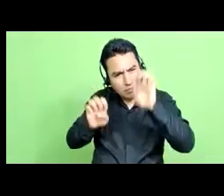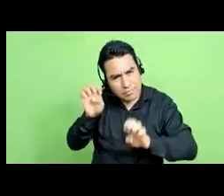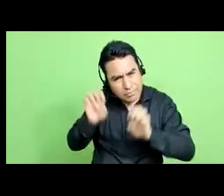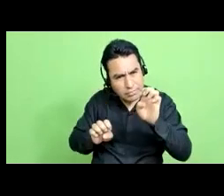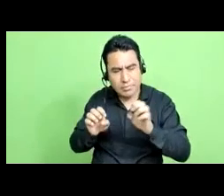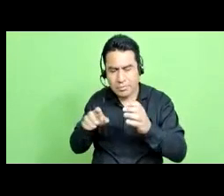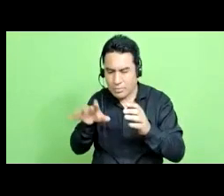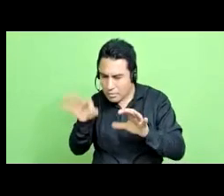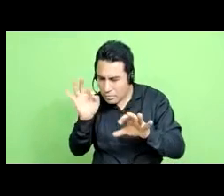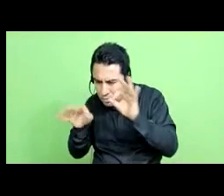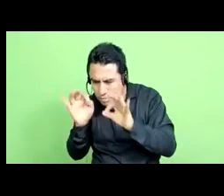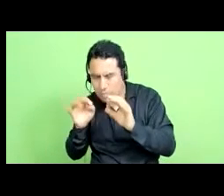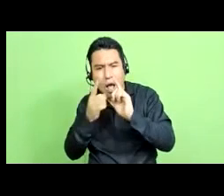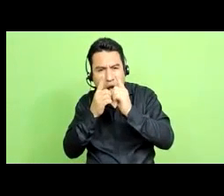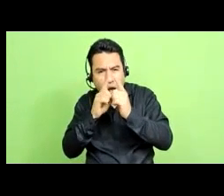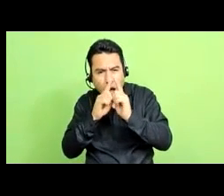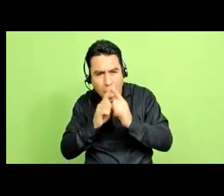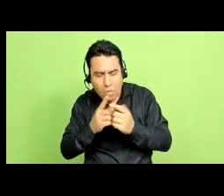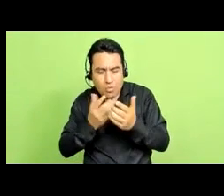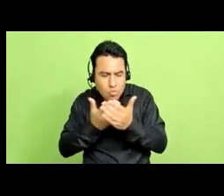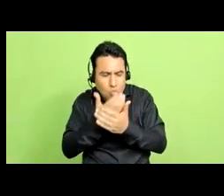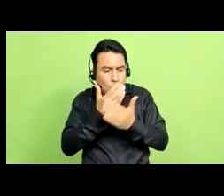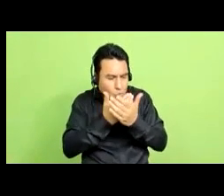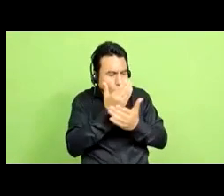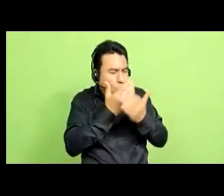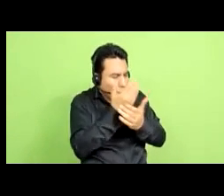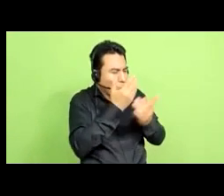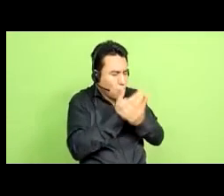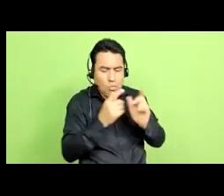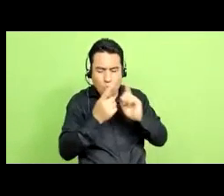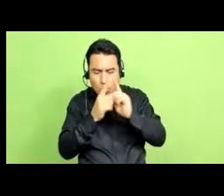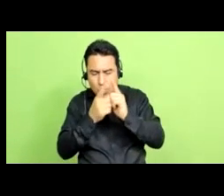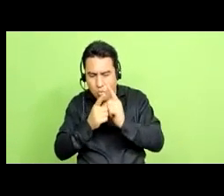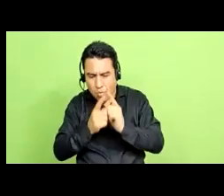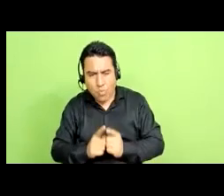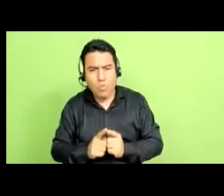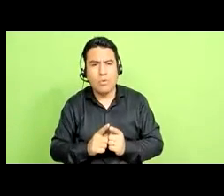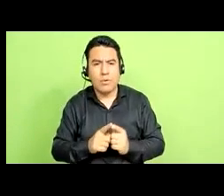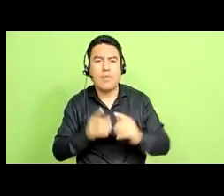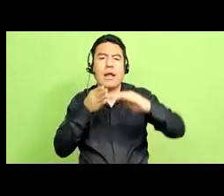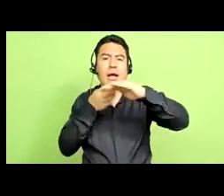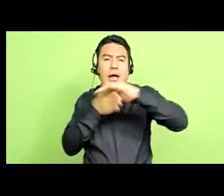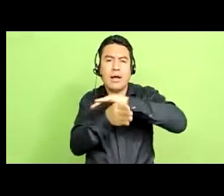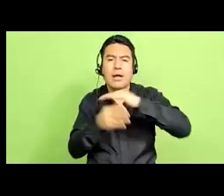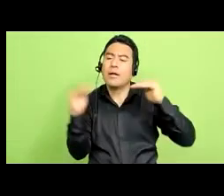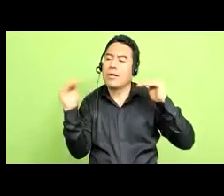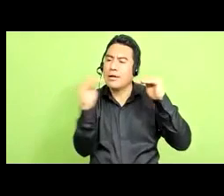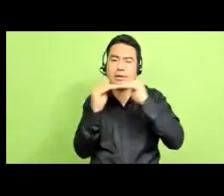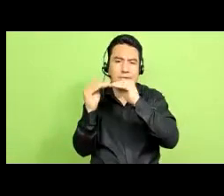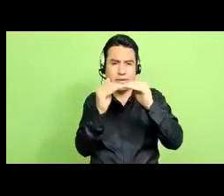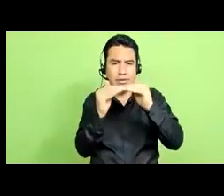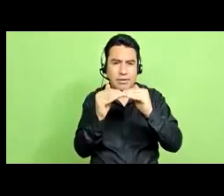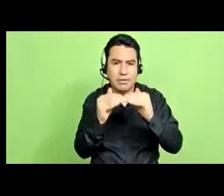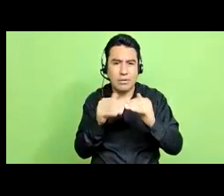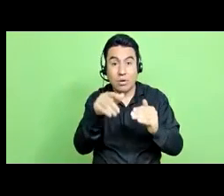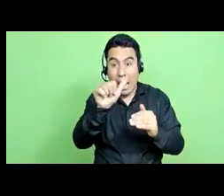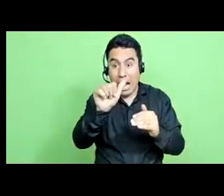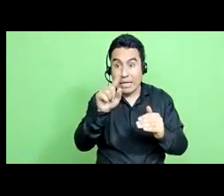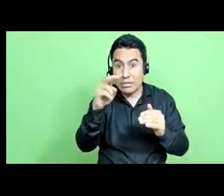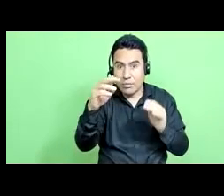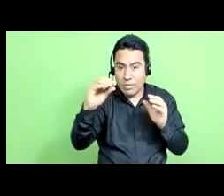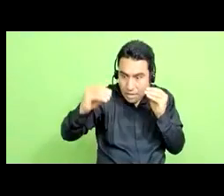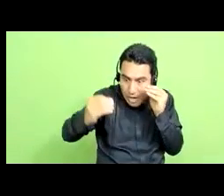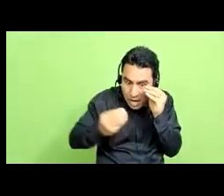tendríamos que mejorar la actividad ya sea orientando la sala norma 120 o